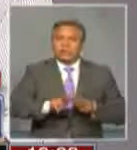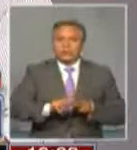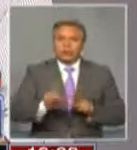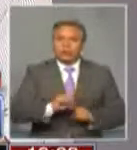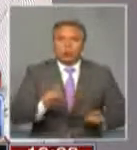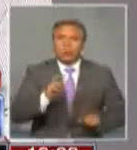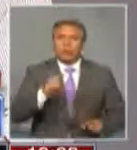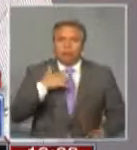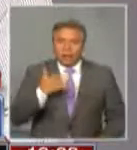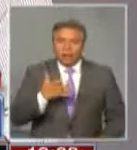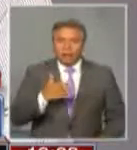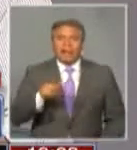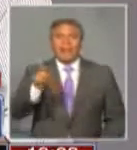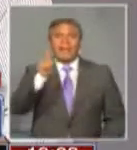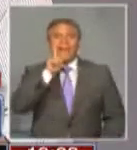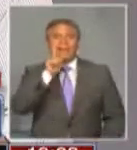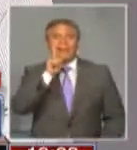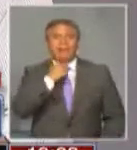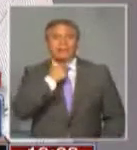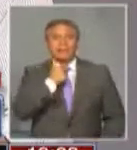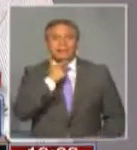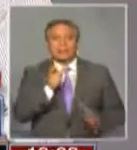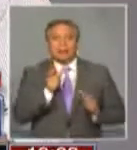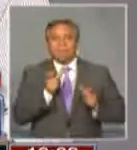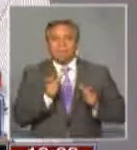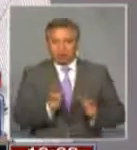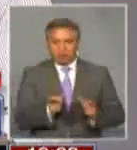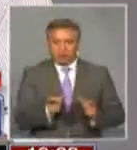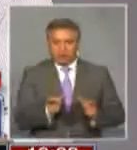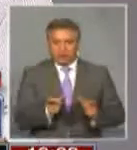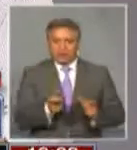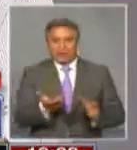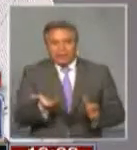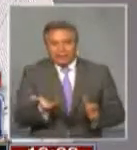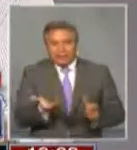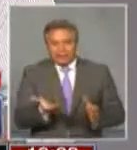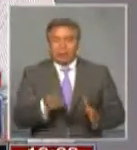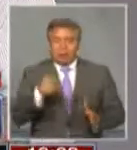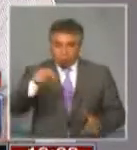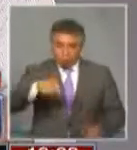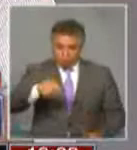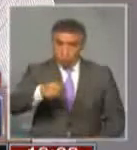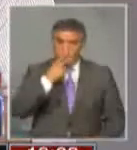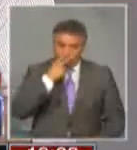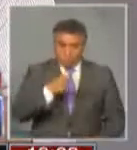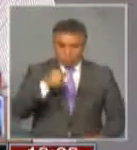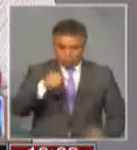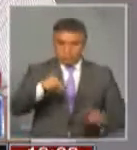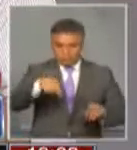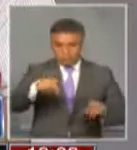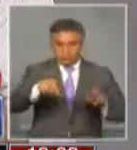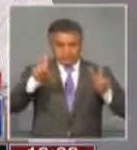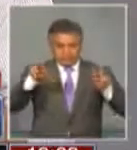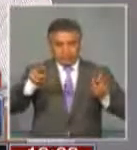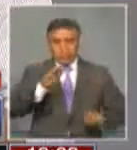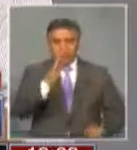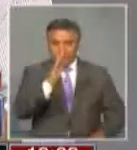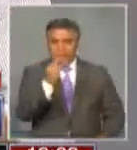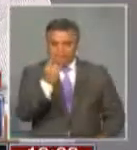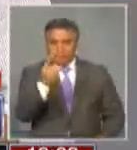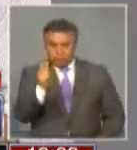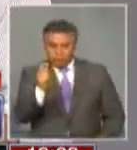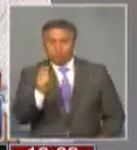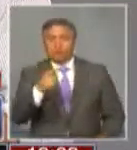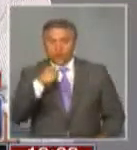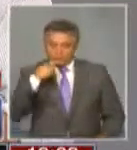se hizo, ¿a quién se quiso proteger? Hoy día vemos, ¿cierto?, que este caso FUT además radica en una arista